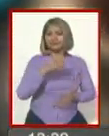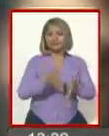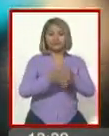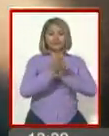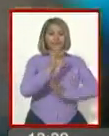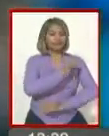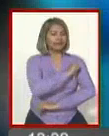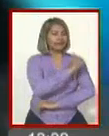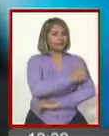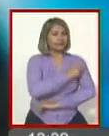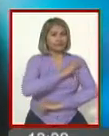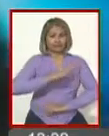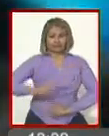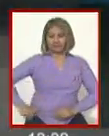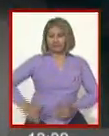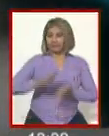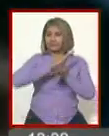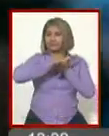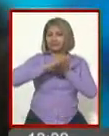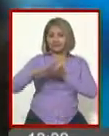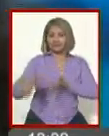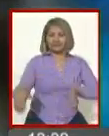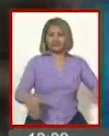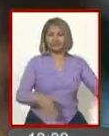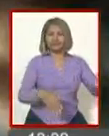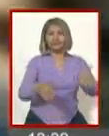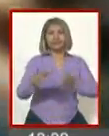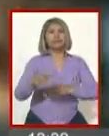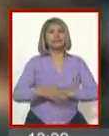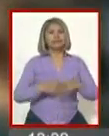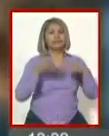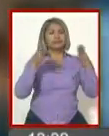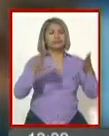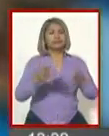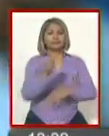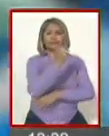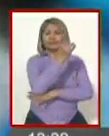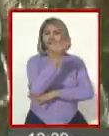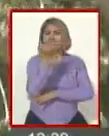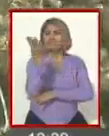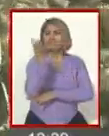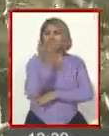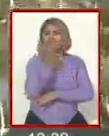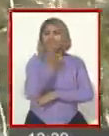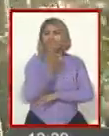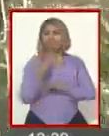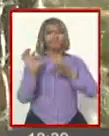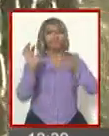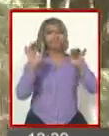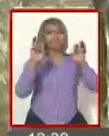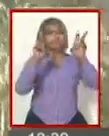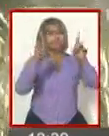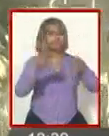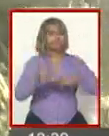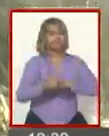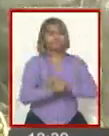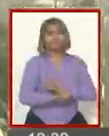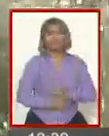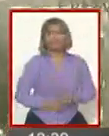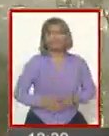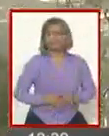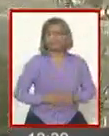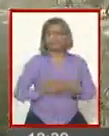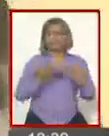piden a las autoridades municipales limpiar las calles del barrio que se encuentran con malezas, ya que esto atrae a malvivientes. Sí,